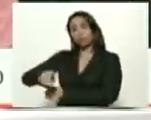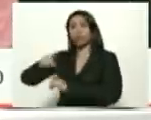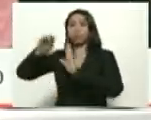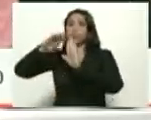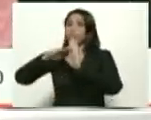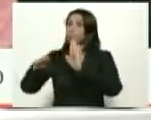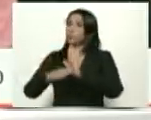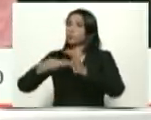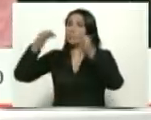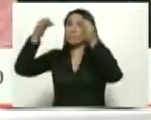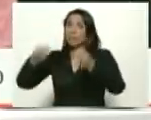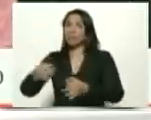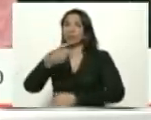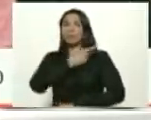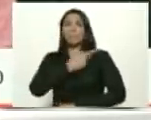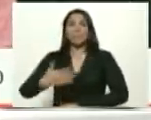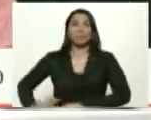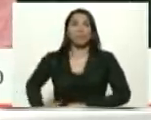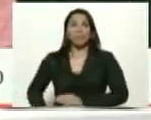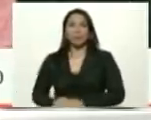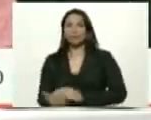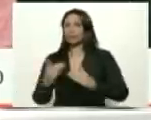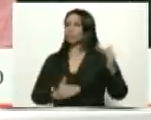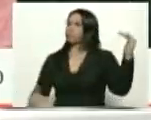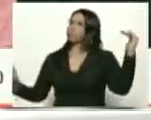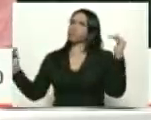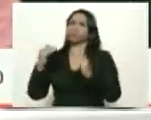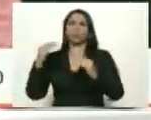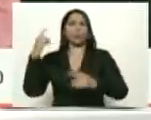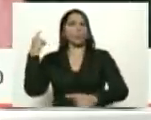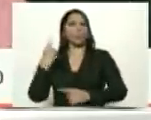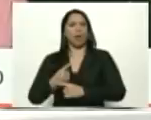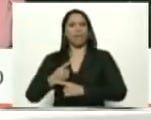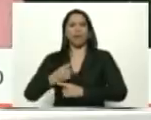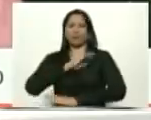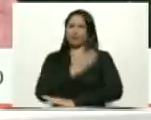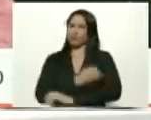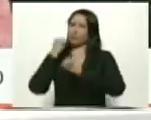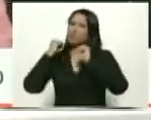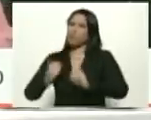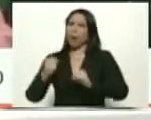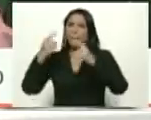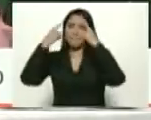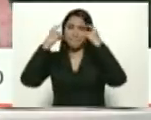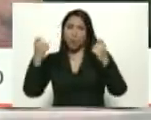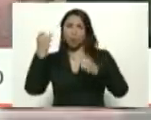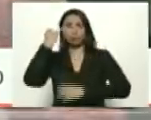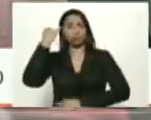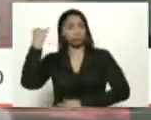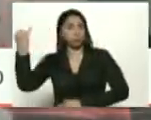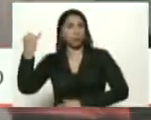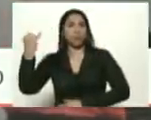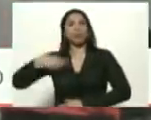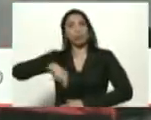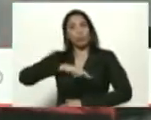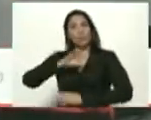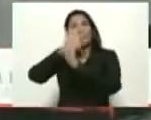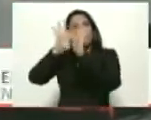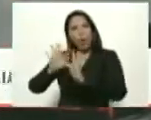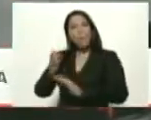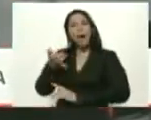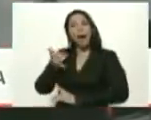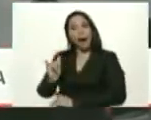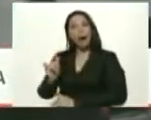señor vicepresidente, máxima moral, máxima energía, máxima inteligencia, y que los mecanismos que